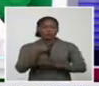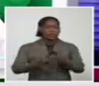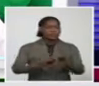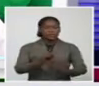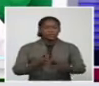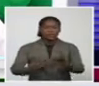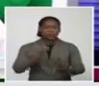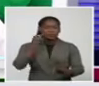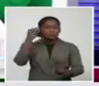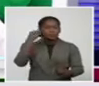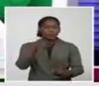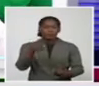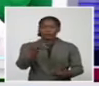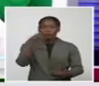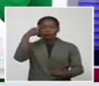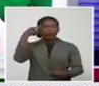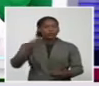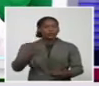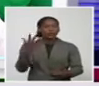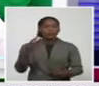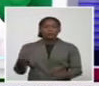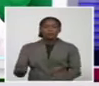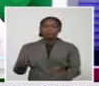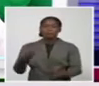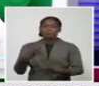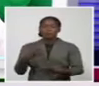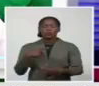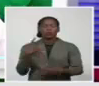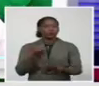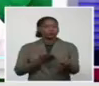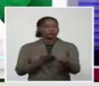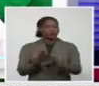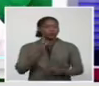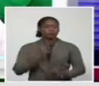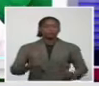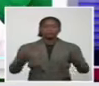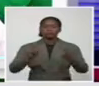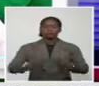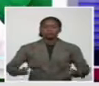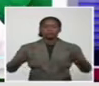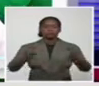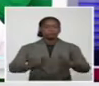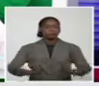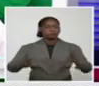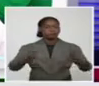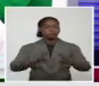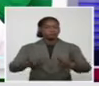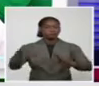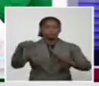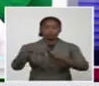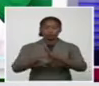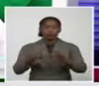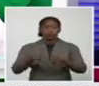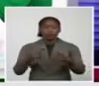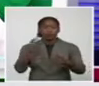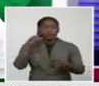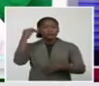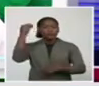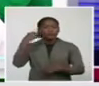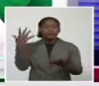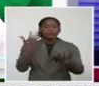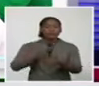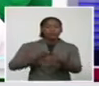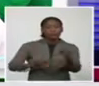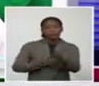en lo cual se trabaja por la importancia que requiere este análisis para poder